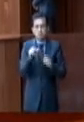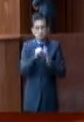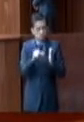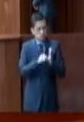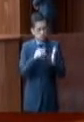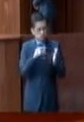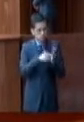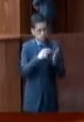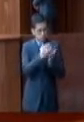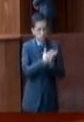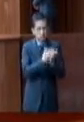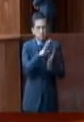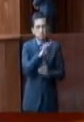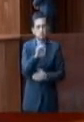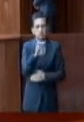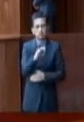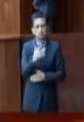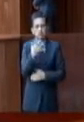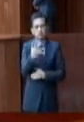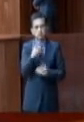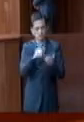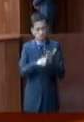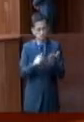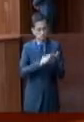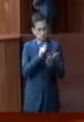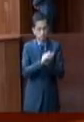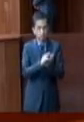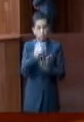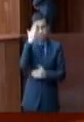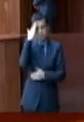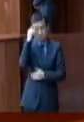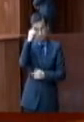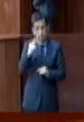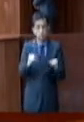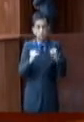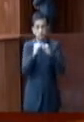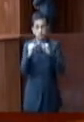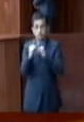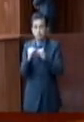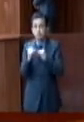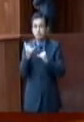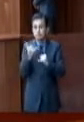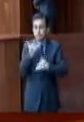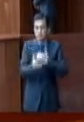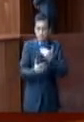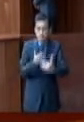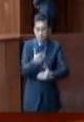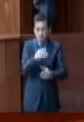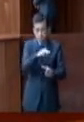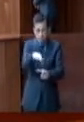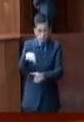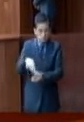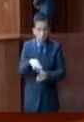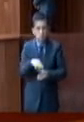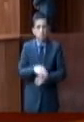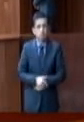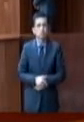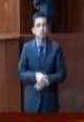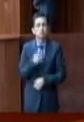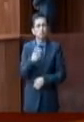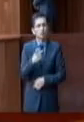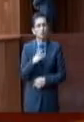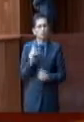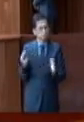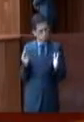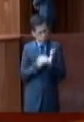454 de la ley general de instituciones y procedimientos electorales los los pone